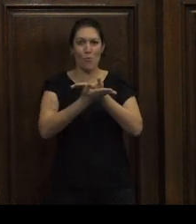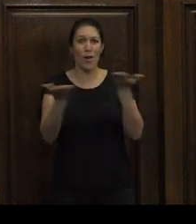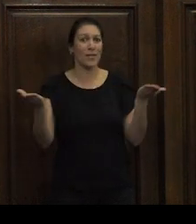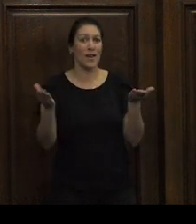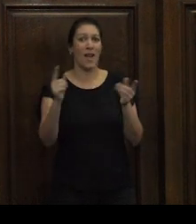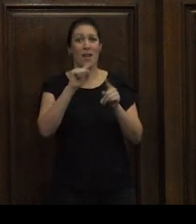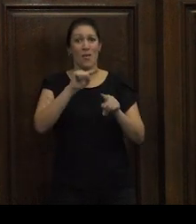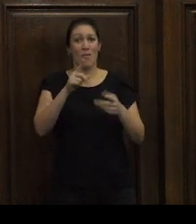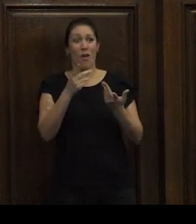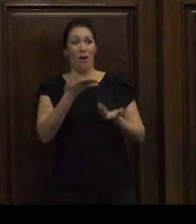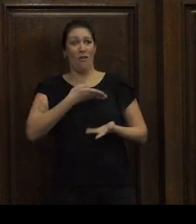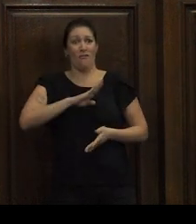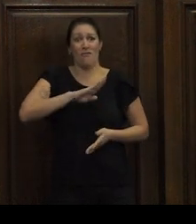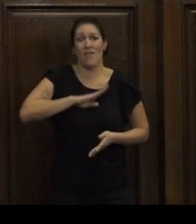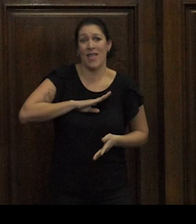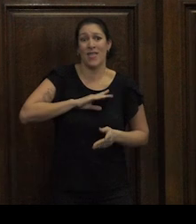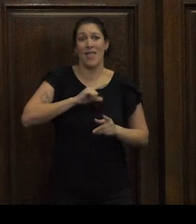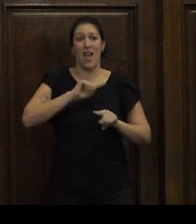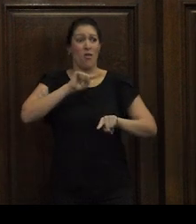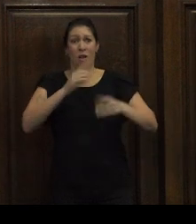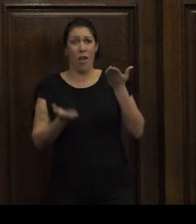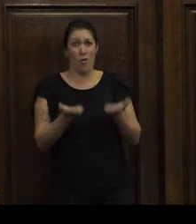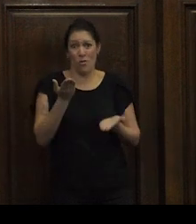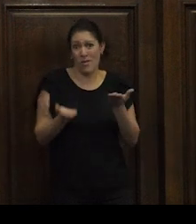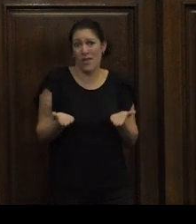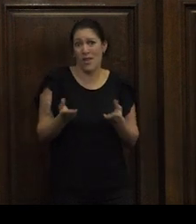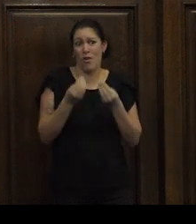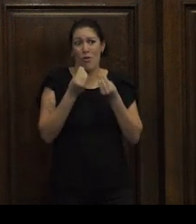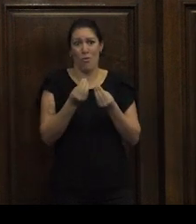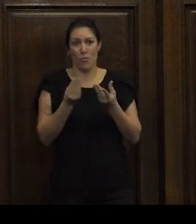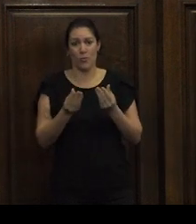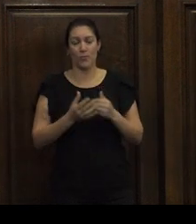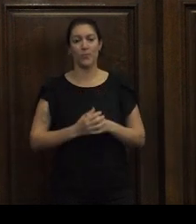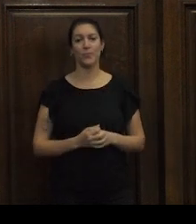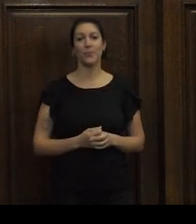también injustas, ofensivas y hasta incluso injustificables.